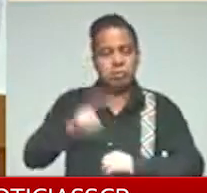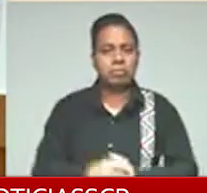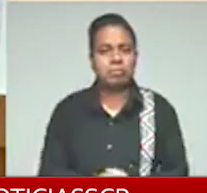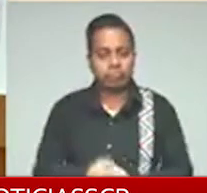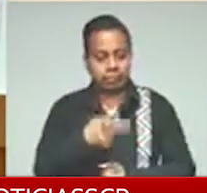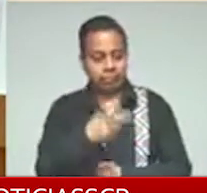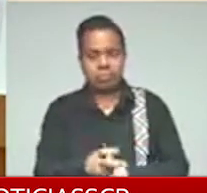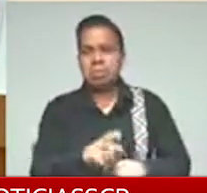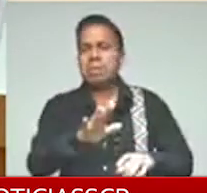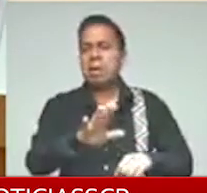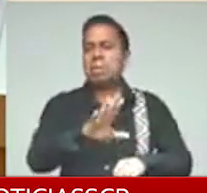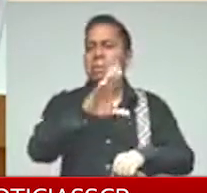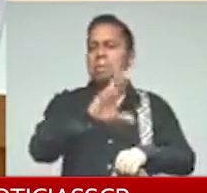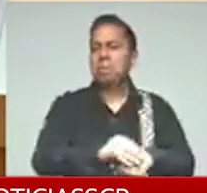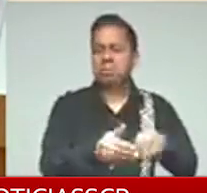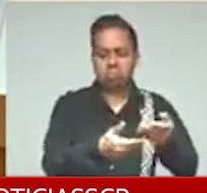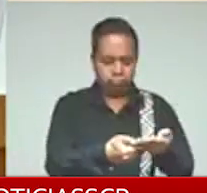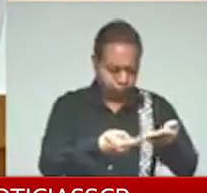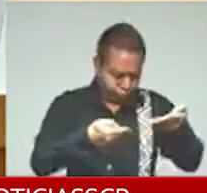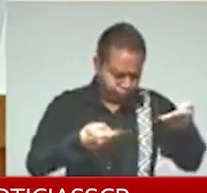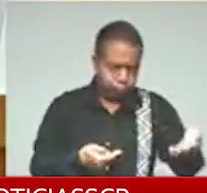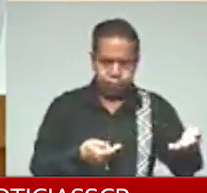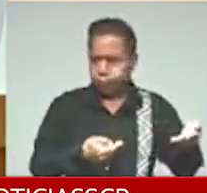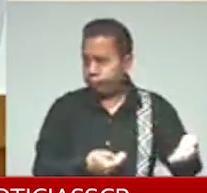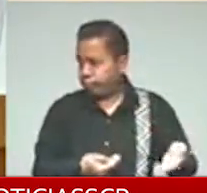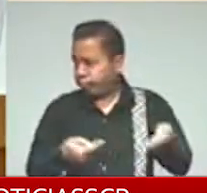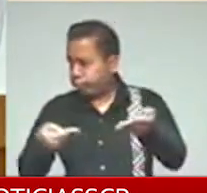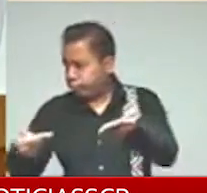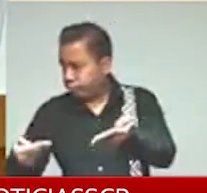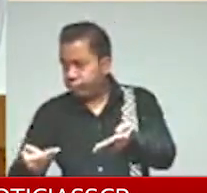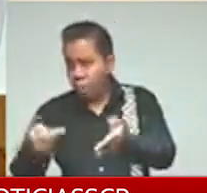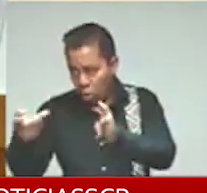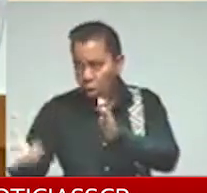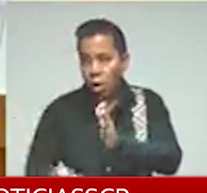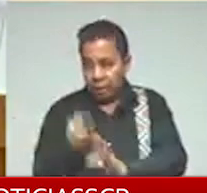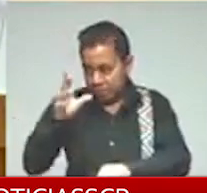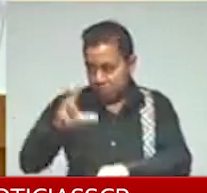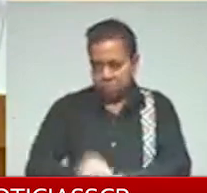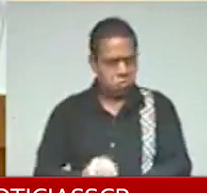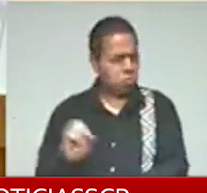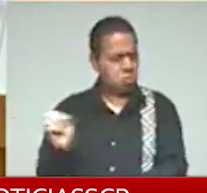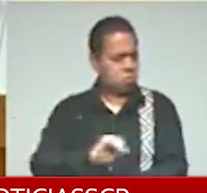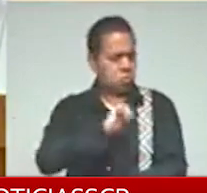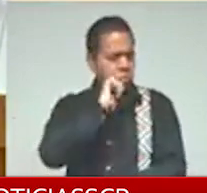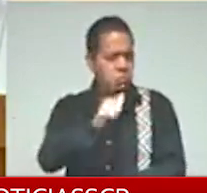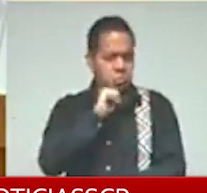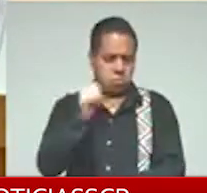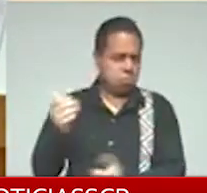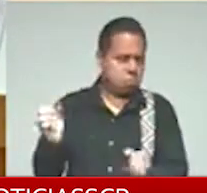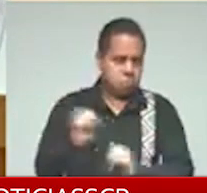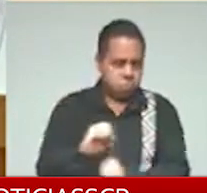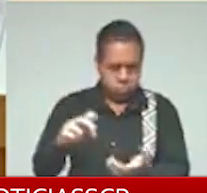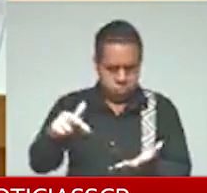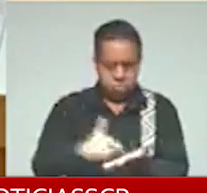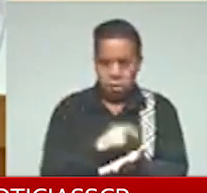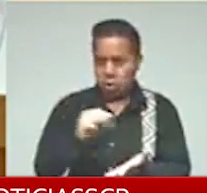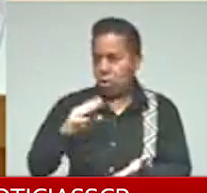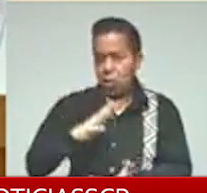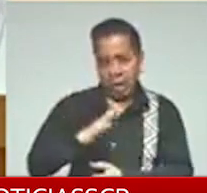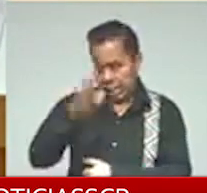Dicha concesión no fue renovada legalmente y tampoco se logró un